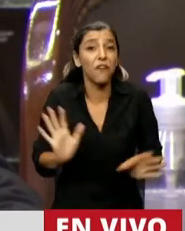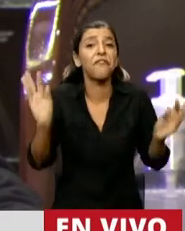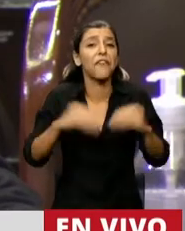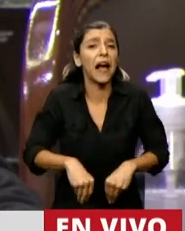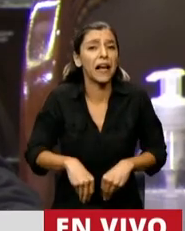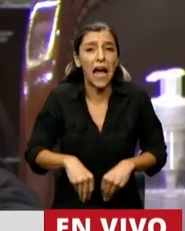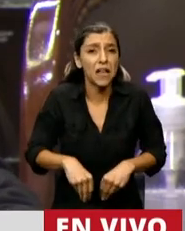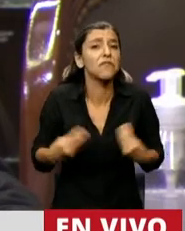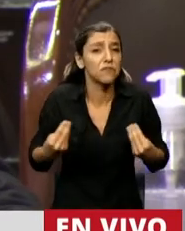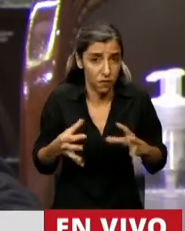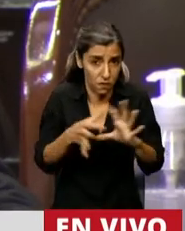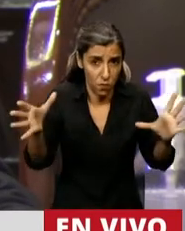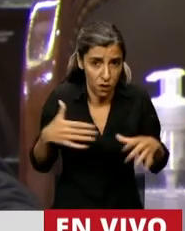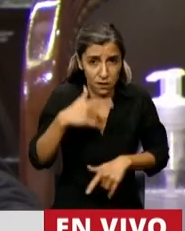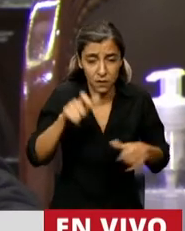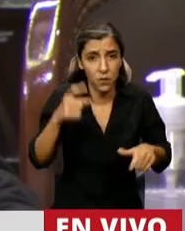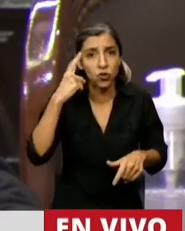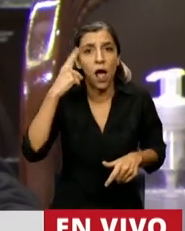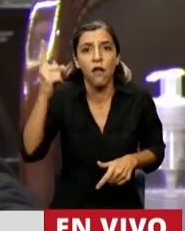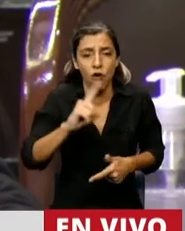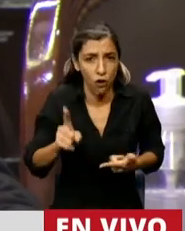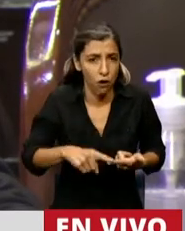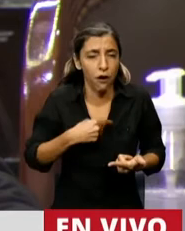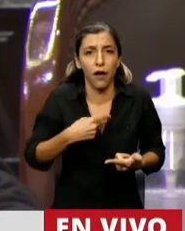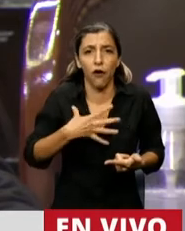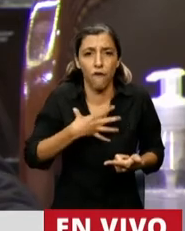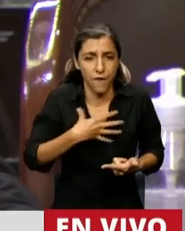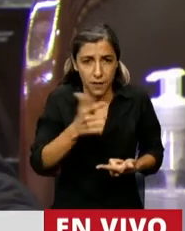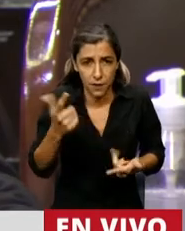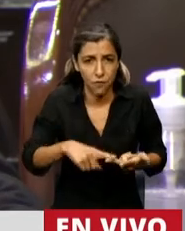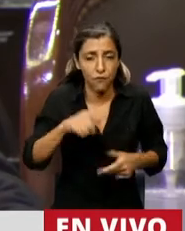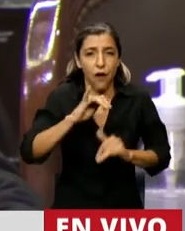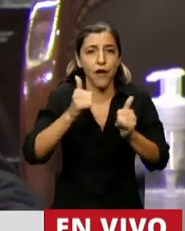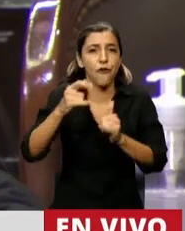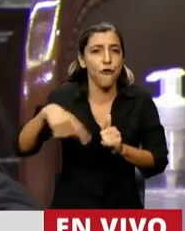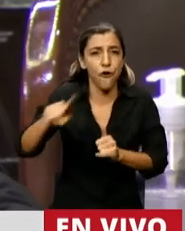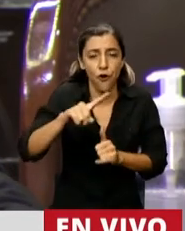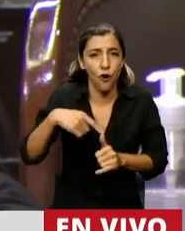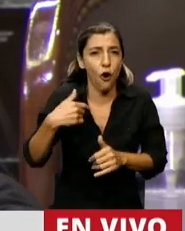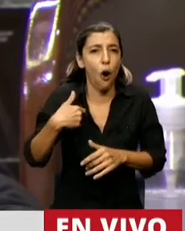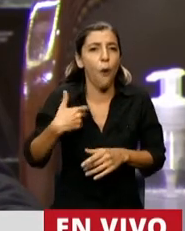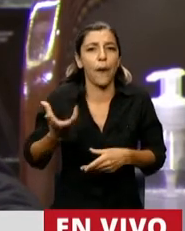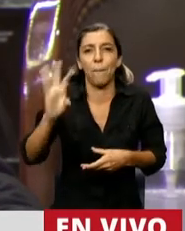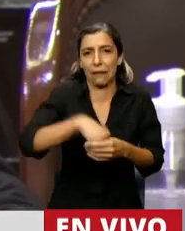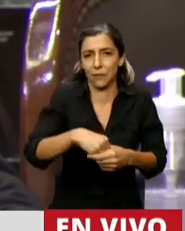Que la gente deje de creer, que deje de confiar, que los jóvenes no militen, que no haya